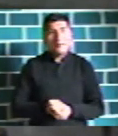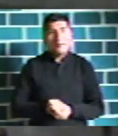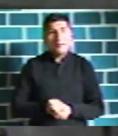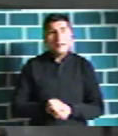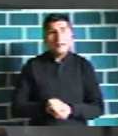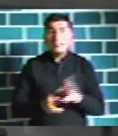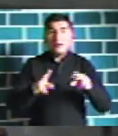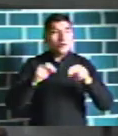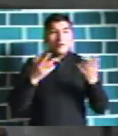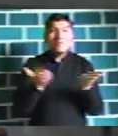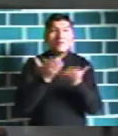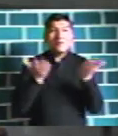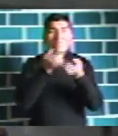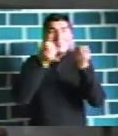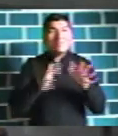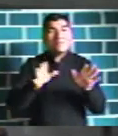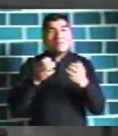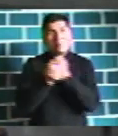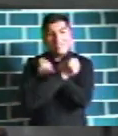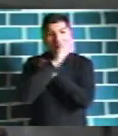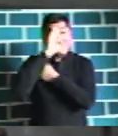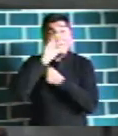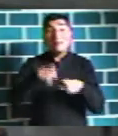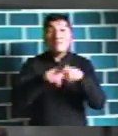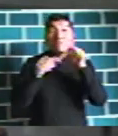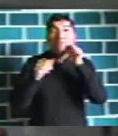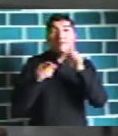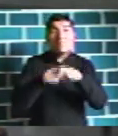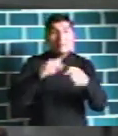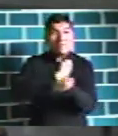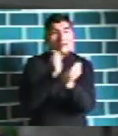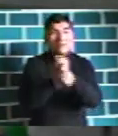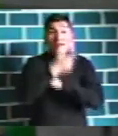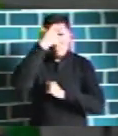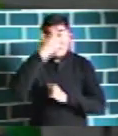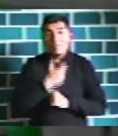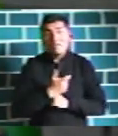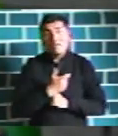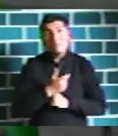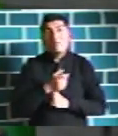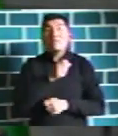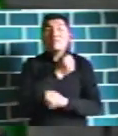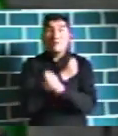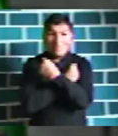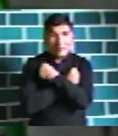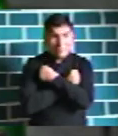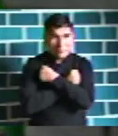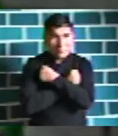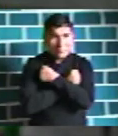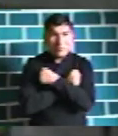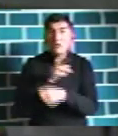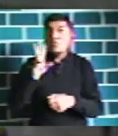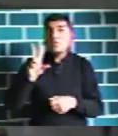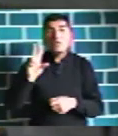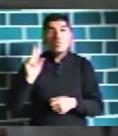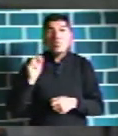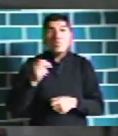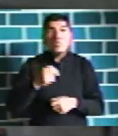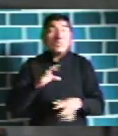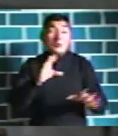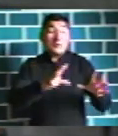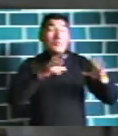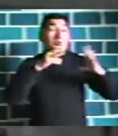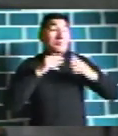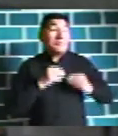no hay donde perderse queridos hermanos convirtámonos en el amor no nos conformemos